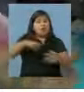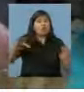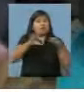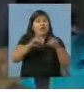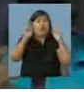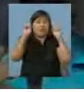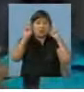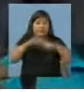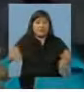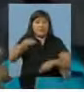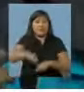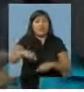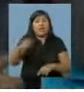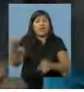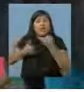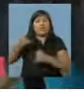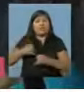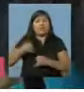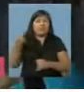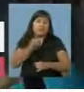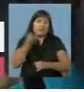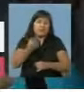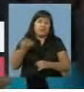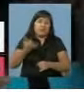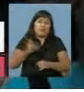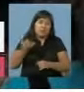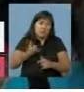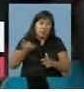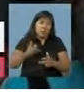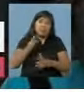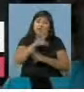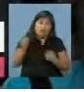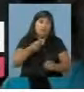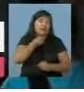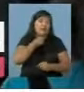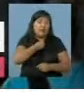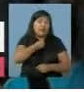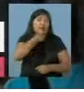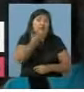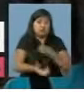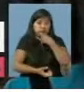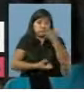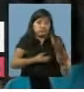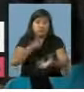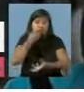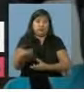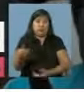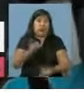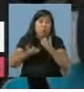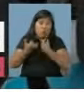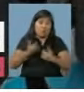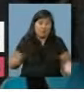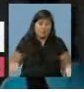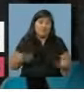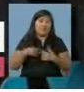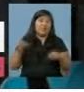mejor es que la gente se desahogue y diga lo que siente. Y si nosotros que estamos en la política no podemos soportar eso, quiere decir